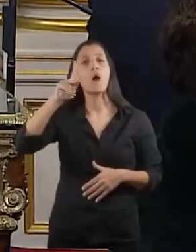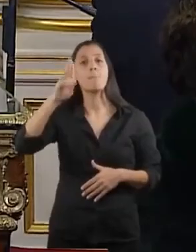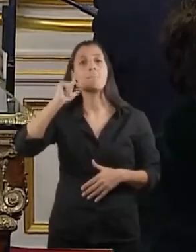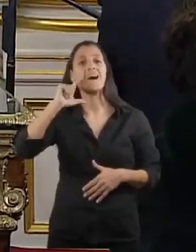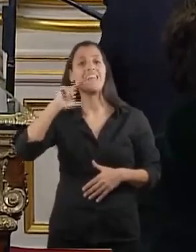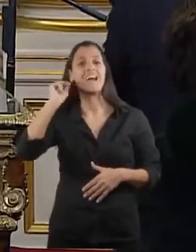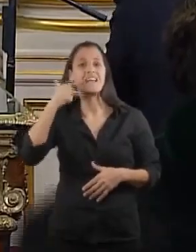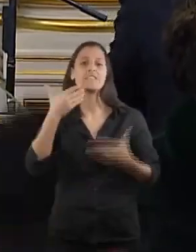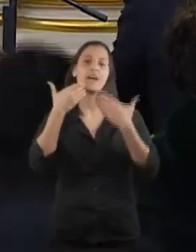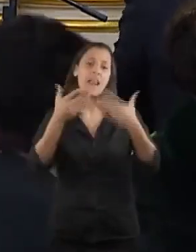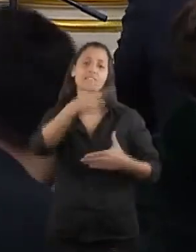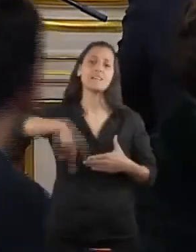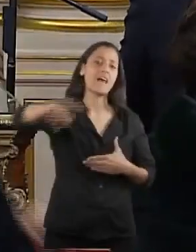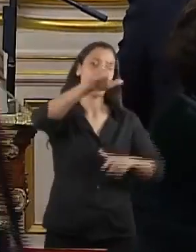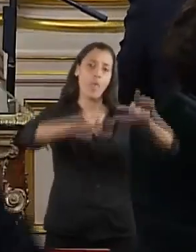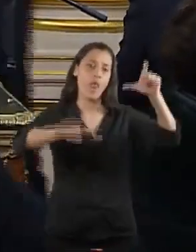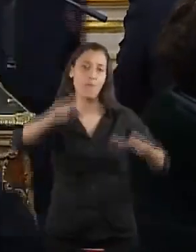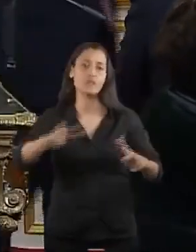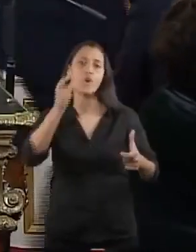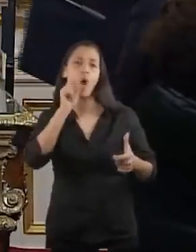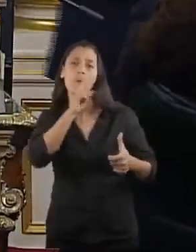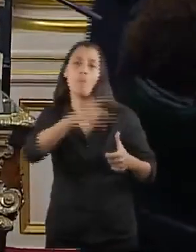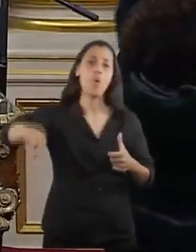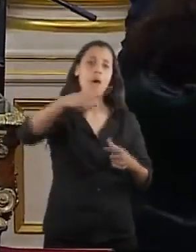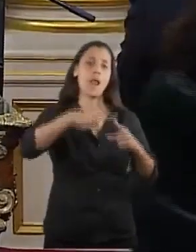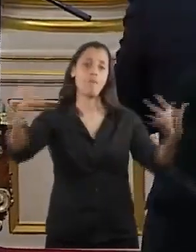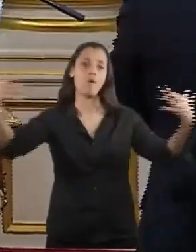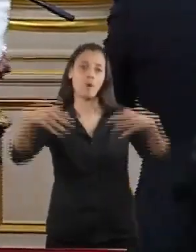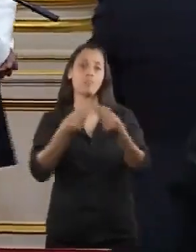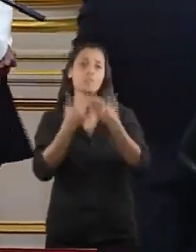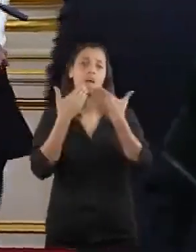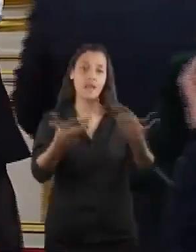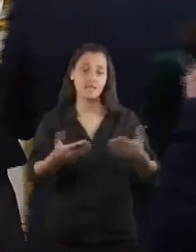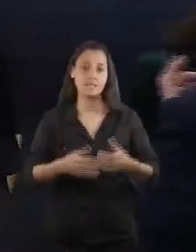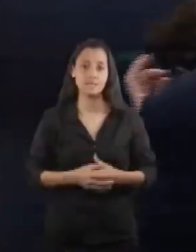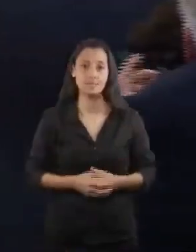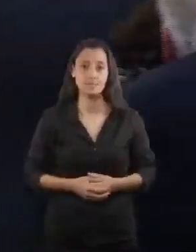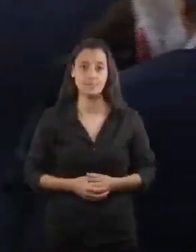agradecemos a todos y todas por habernos acompañado